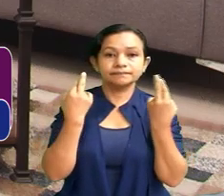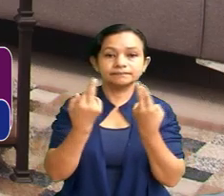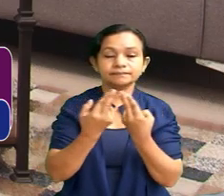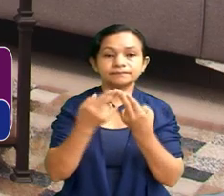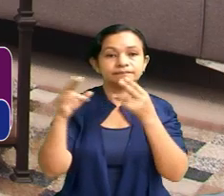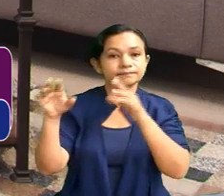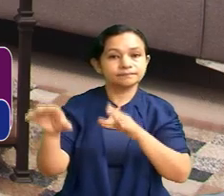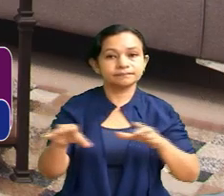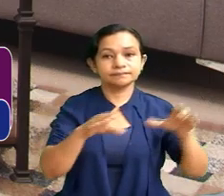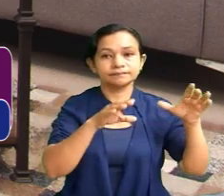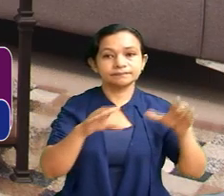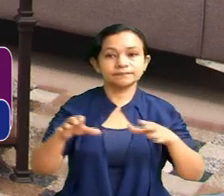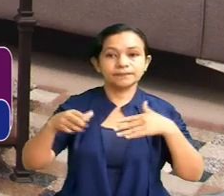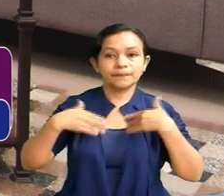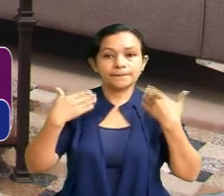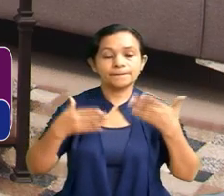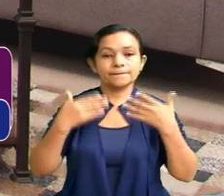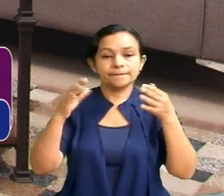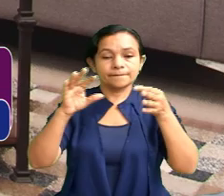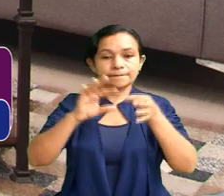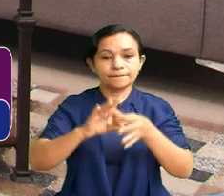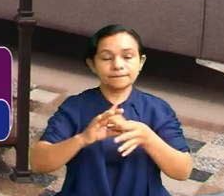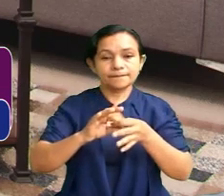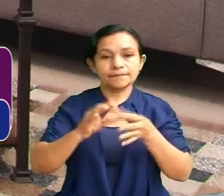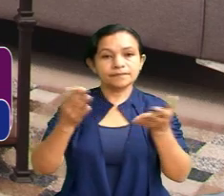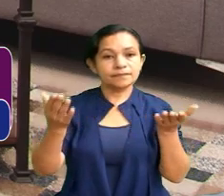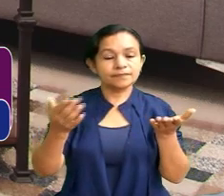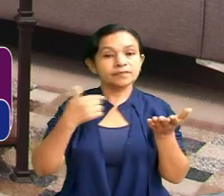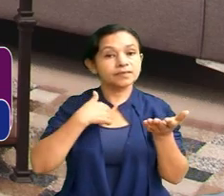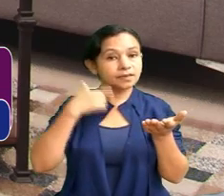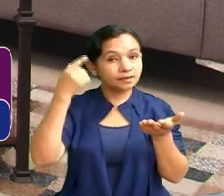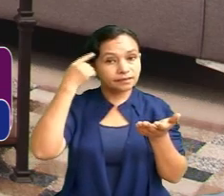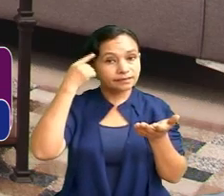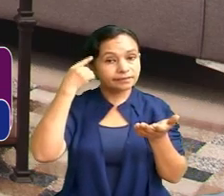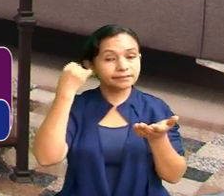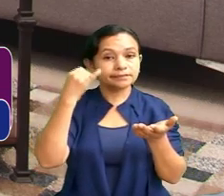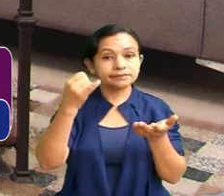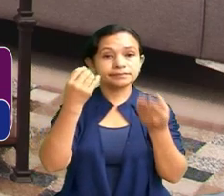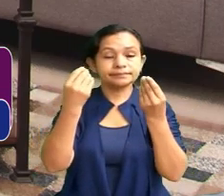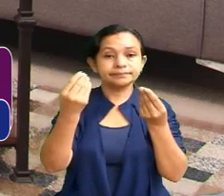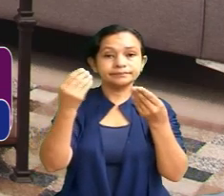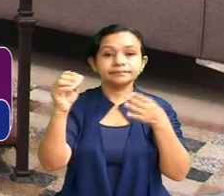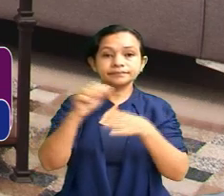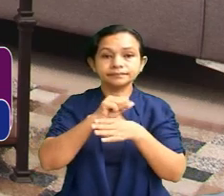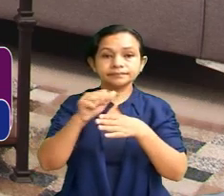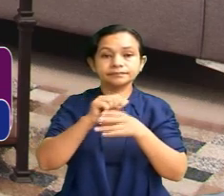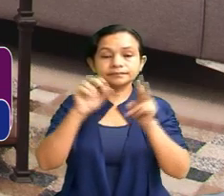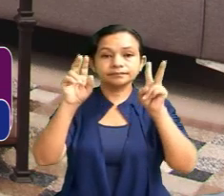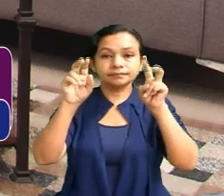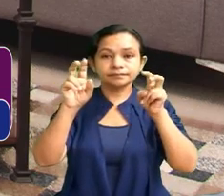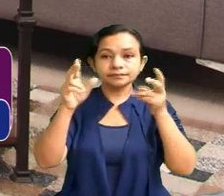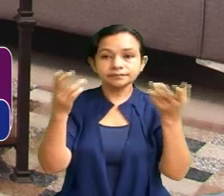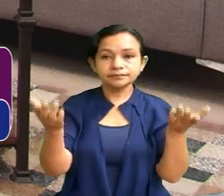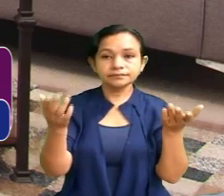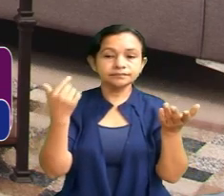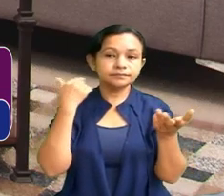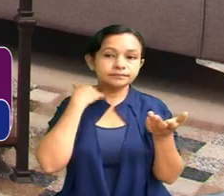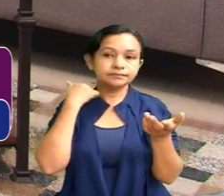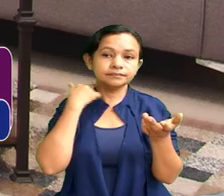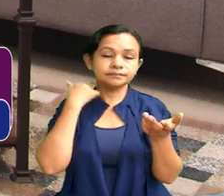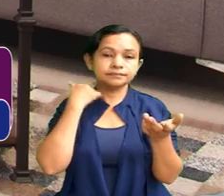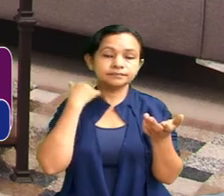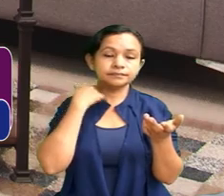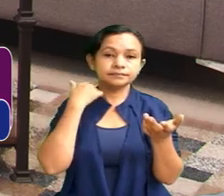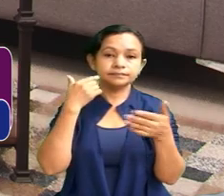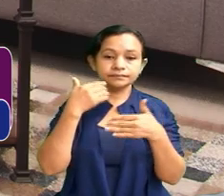recrearse para disfrutar yo creo que sí hay bastante preparación en relación a eso y siempre sin